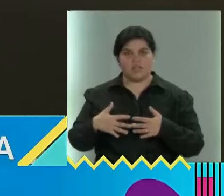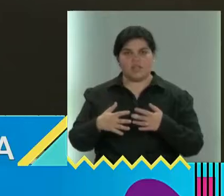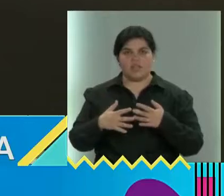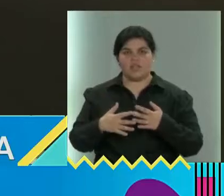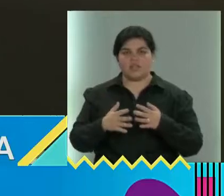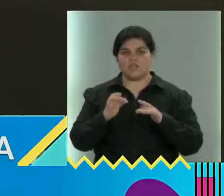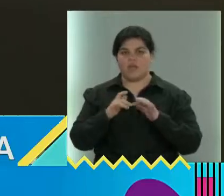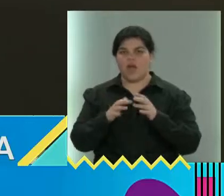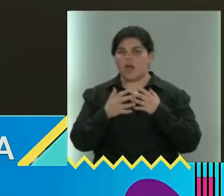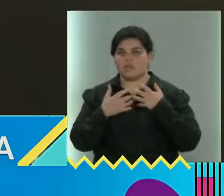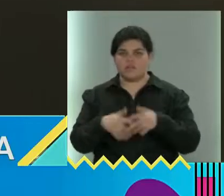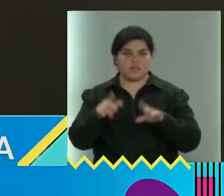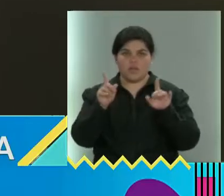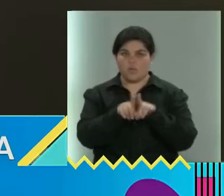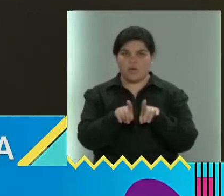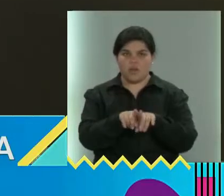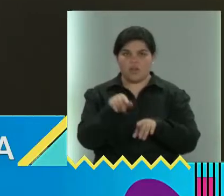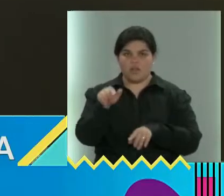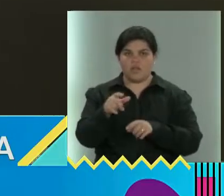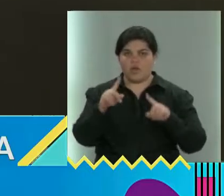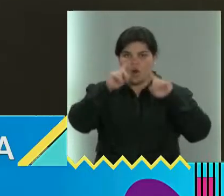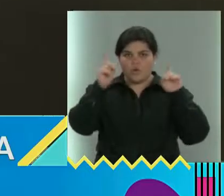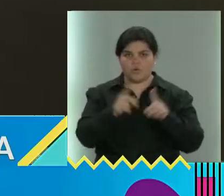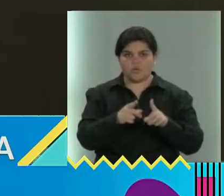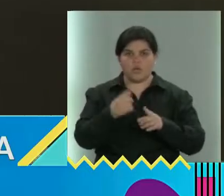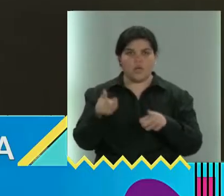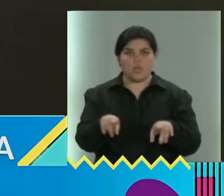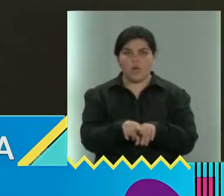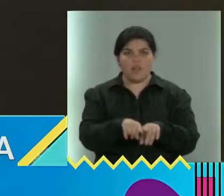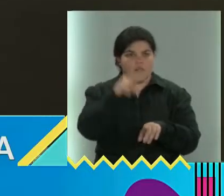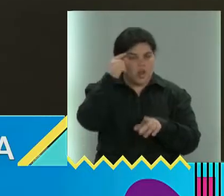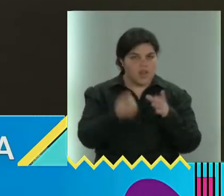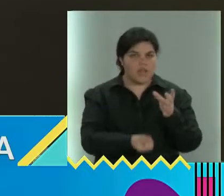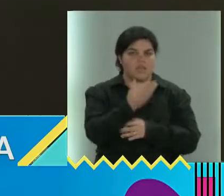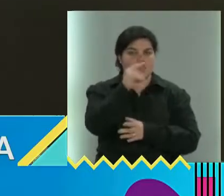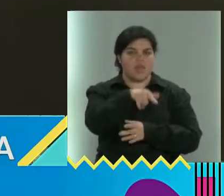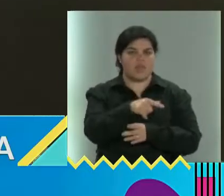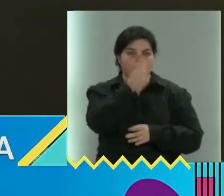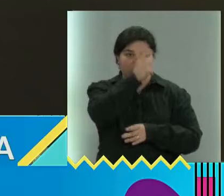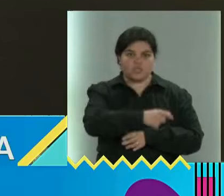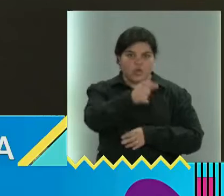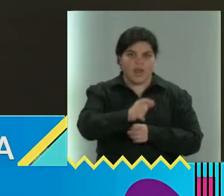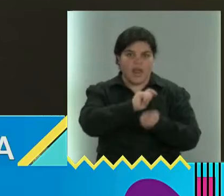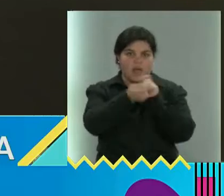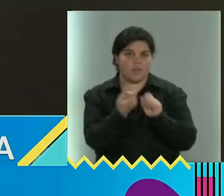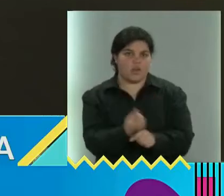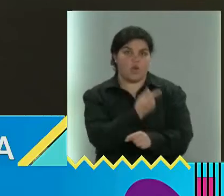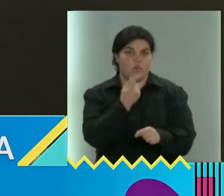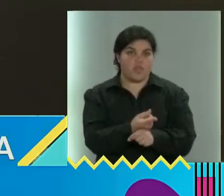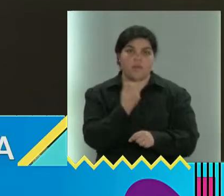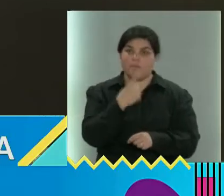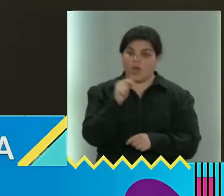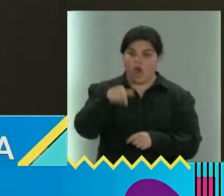a la misma conclusión. La creatividad del ser humano no se puede reemplazar, pero es una realidad que la globalización y todos los cambios que estamos teniendo en